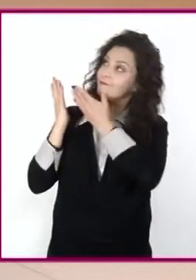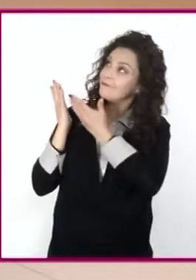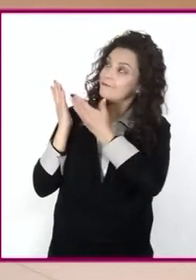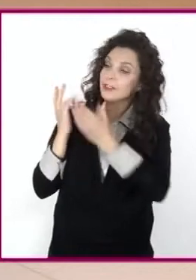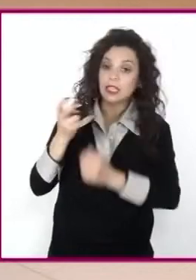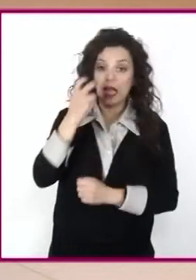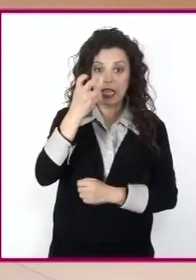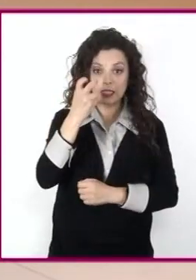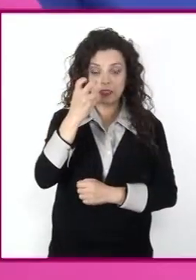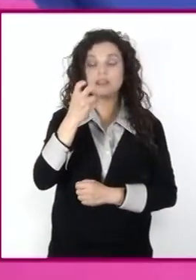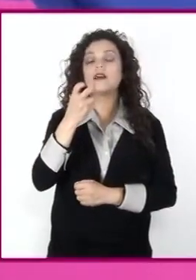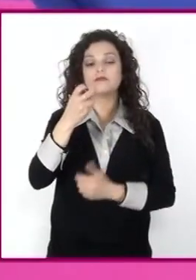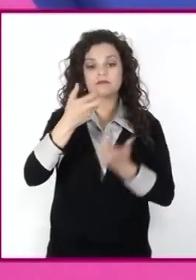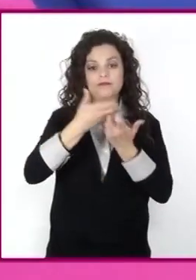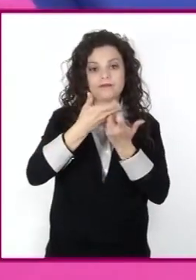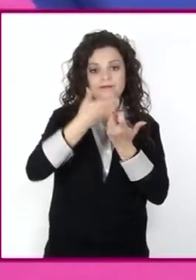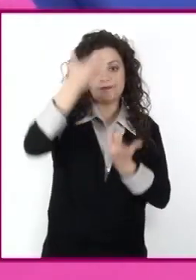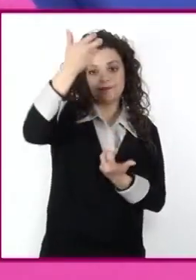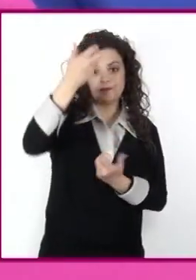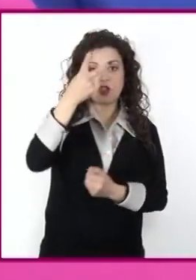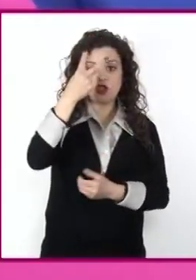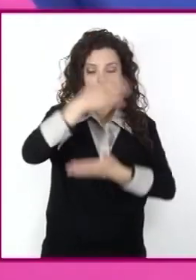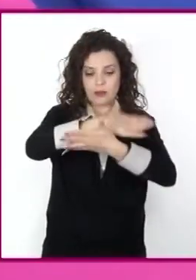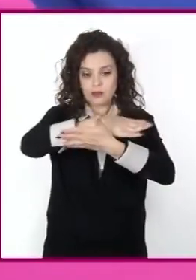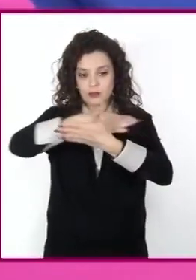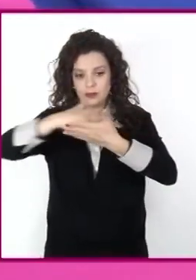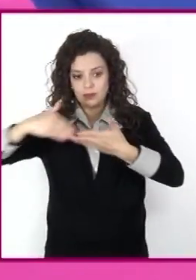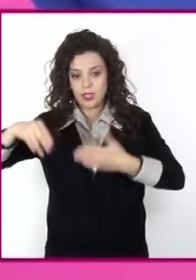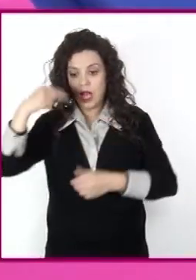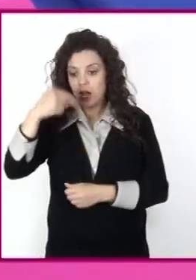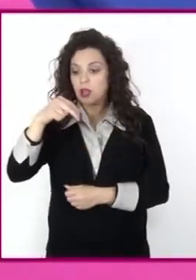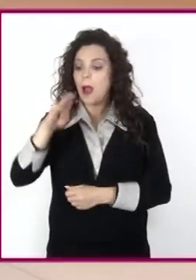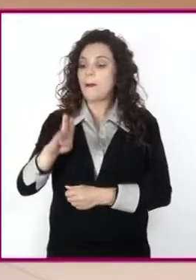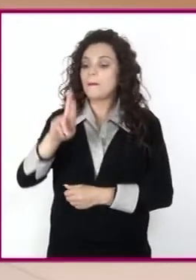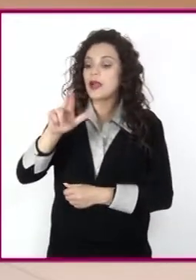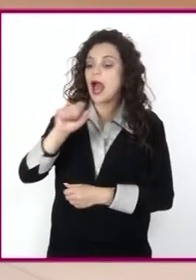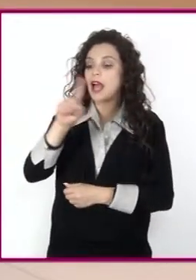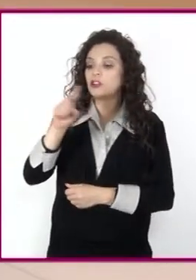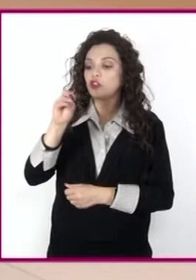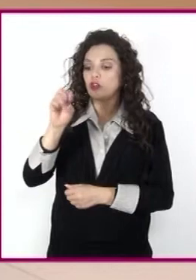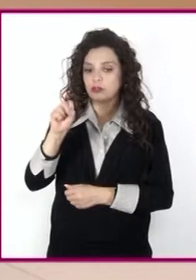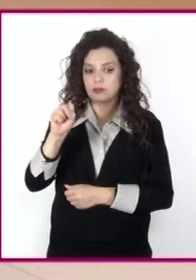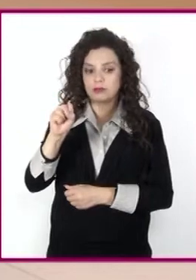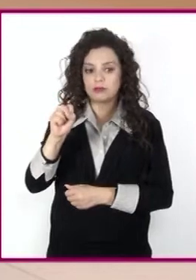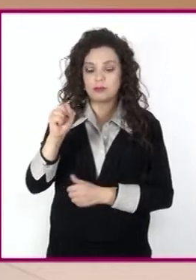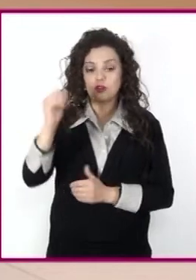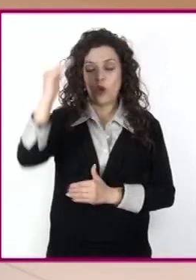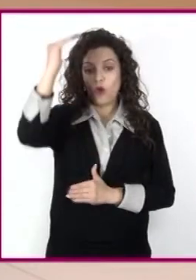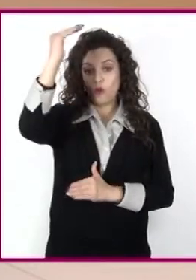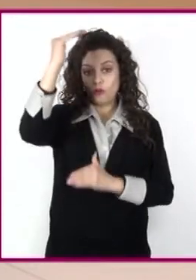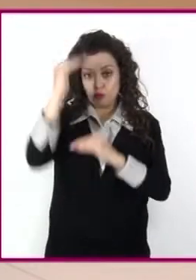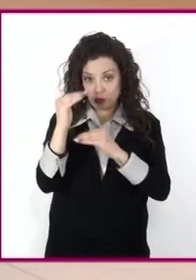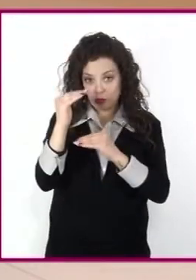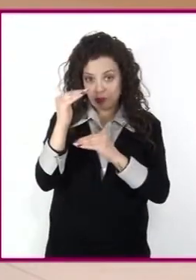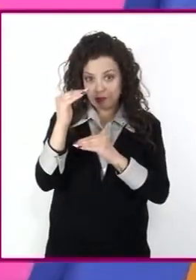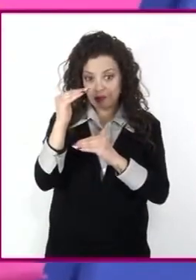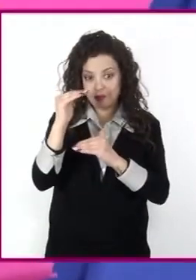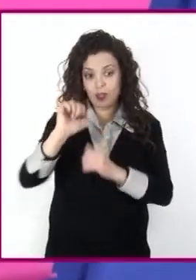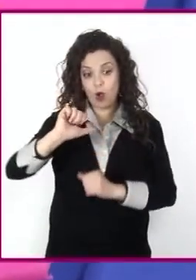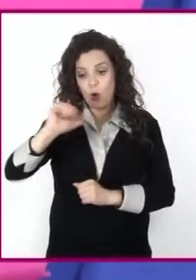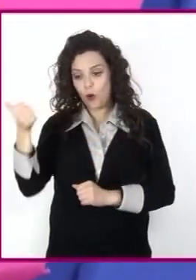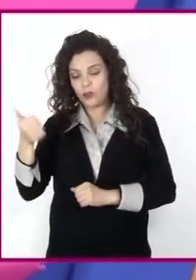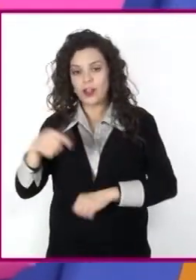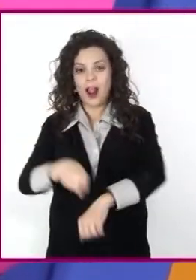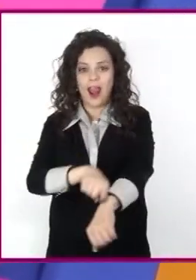divide cada cromátida en dos segmentos llamados brazos, uno corto y uno